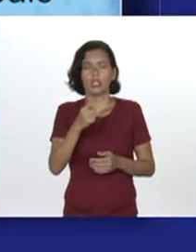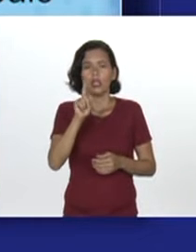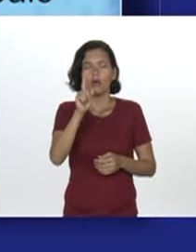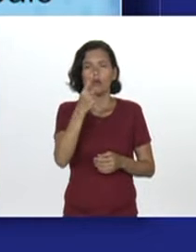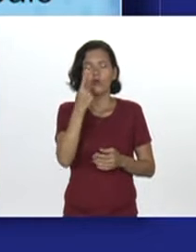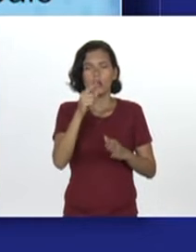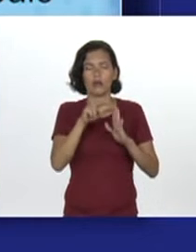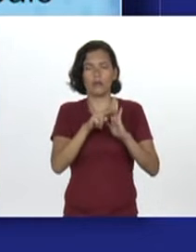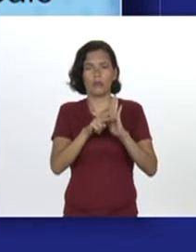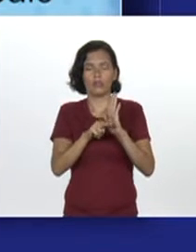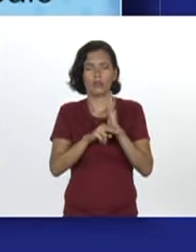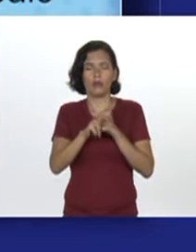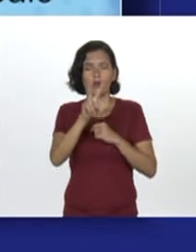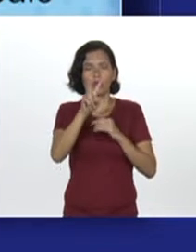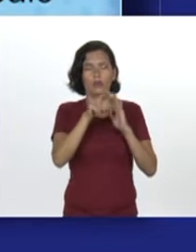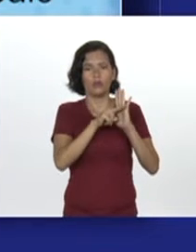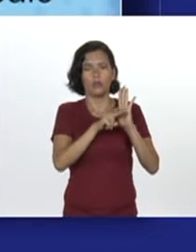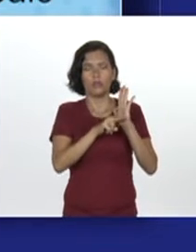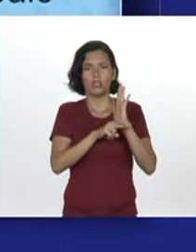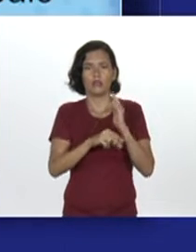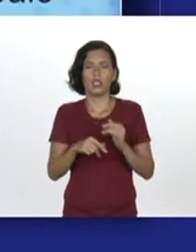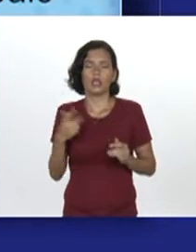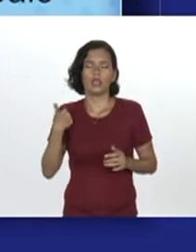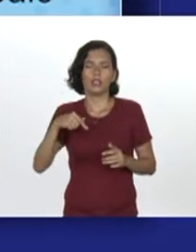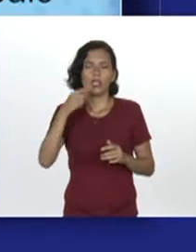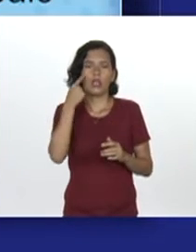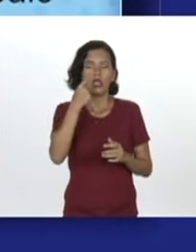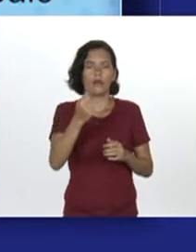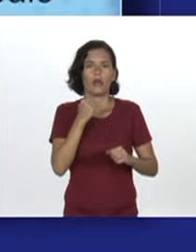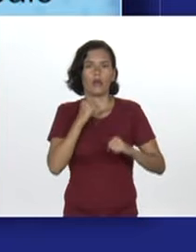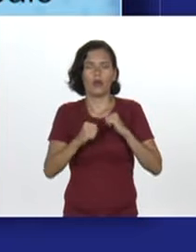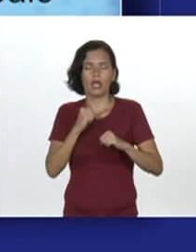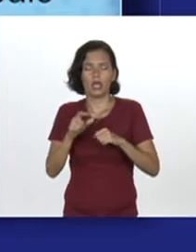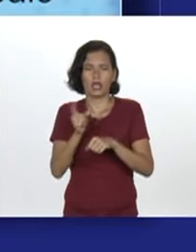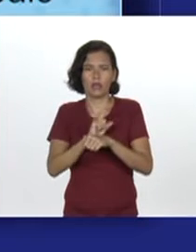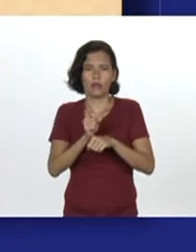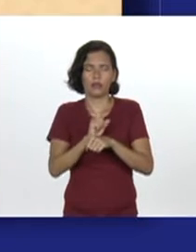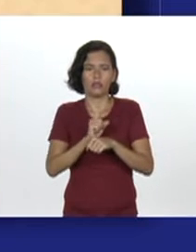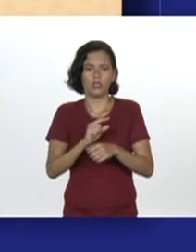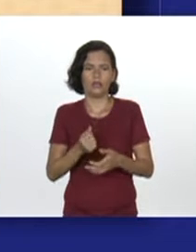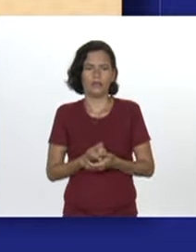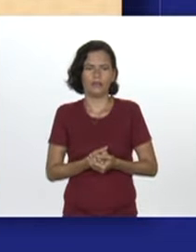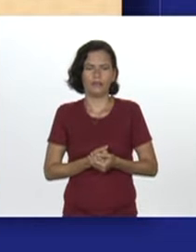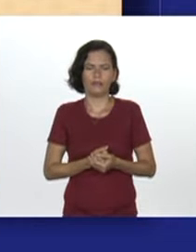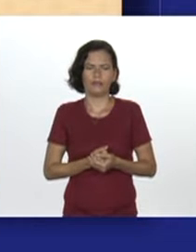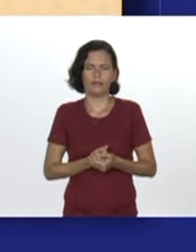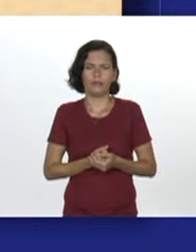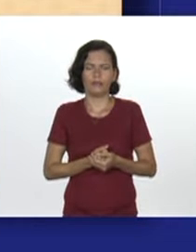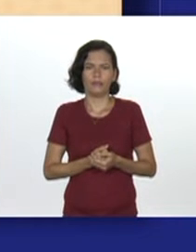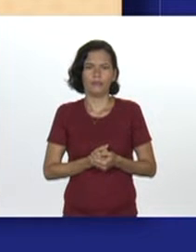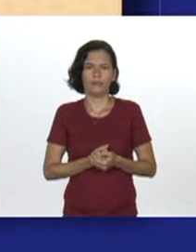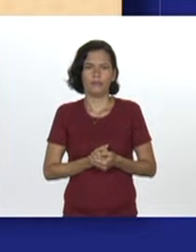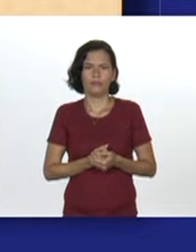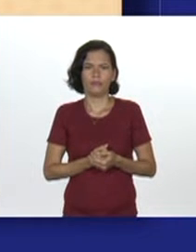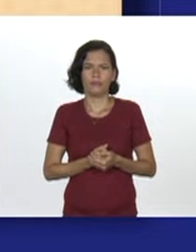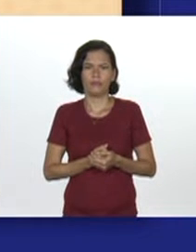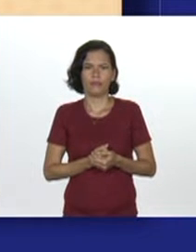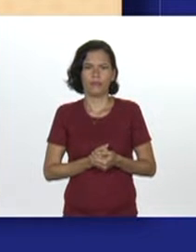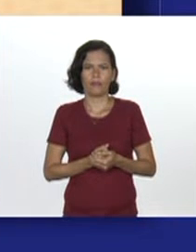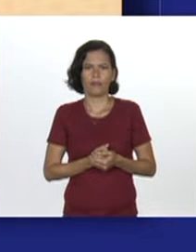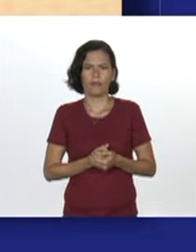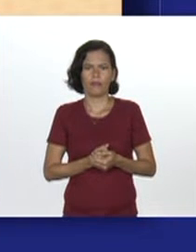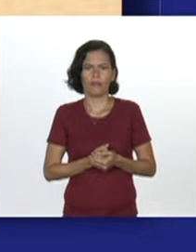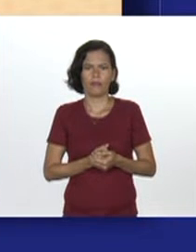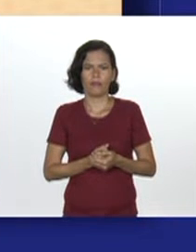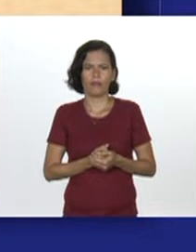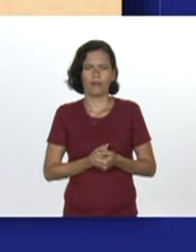una normativa o 2 normativas que tengan que ver con las carreras de velocidad. Ya te lo acabo de mencionar, se debe salir con el taco de